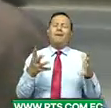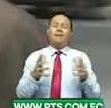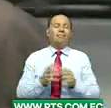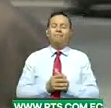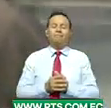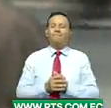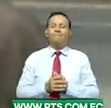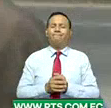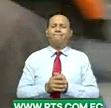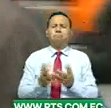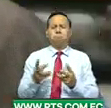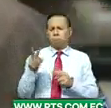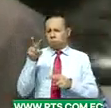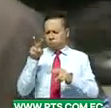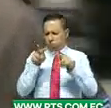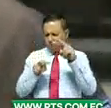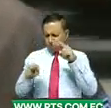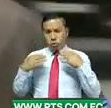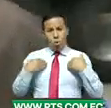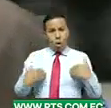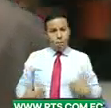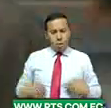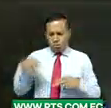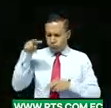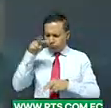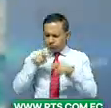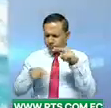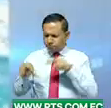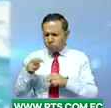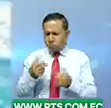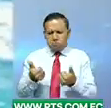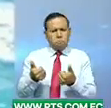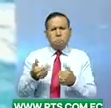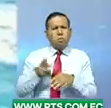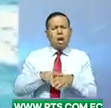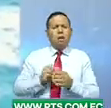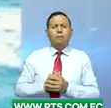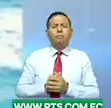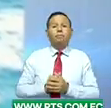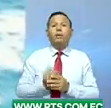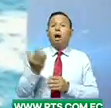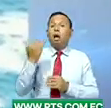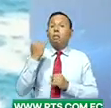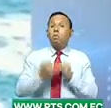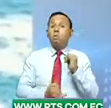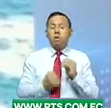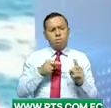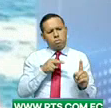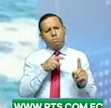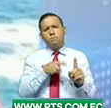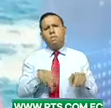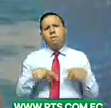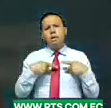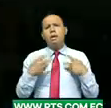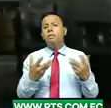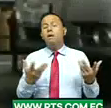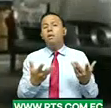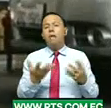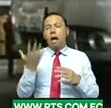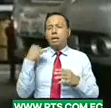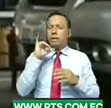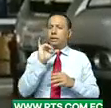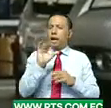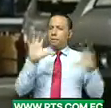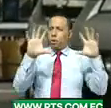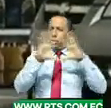No existen signos de violencia en el cuerpo de Laura Xixo. La última vez que lo vieron con vida fue la madrugada del sábado en una gasolinera